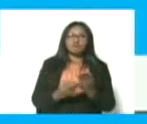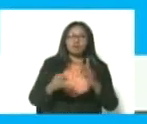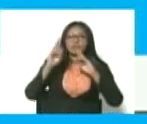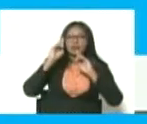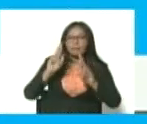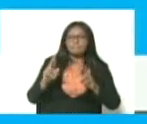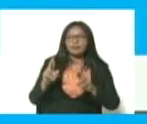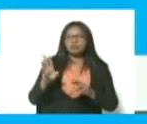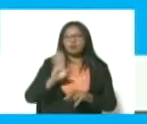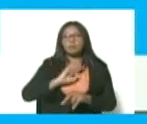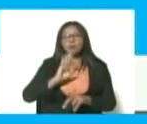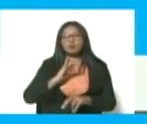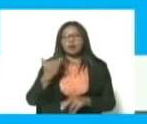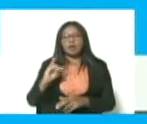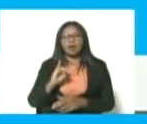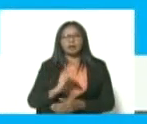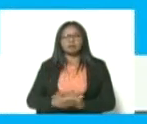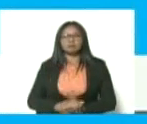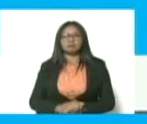la autodeterminación